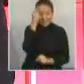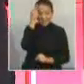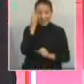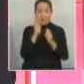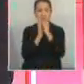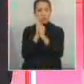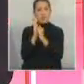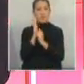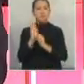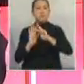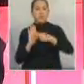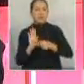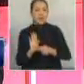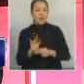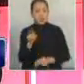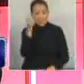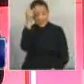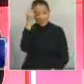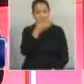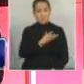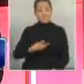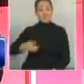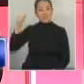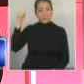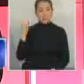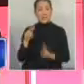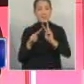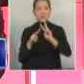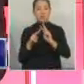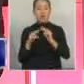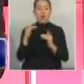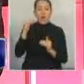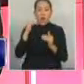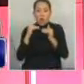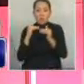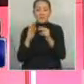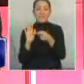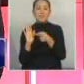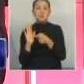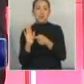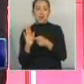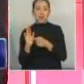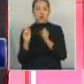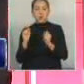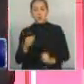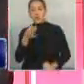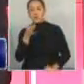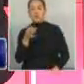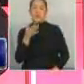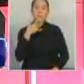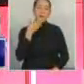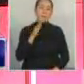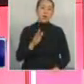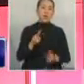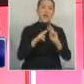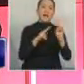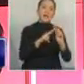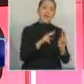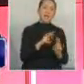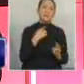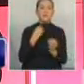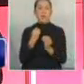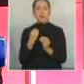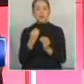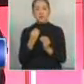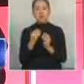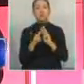modificar. Si tú sabes, Sebastián Piñera hizo un ajuste tributario, sí, y en el marco de eso podría haber señalado, mira, vamos a tapar las goteras que tiene el FUT. De